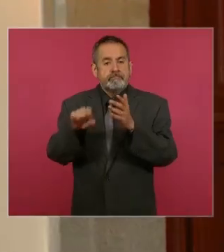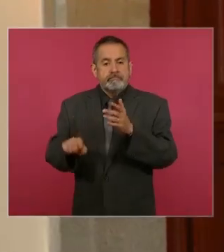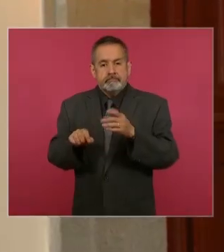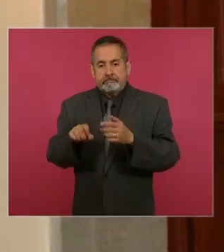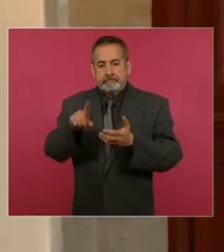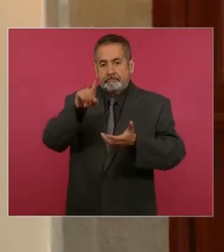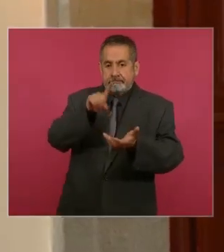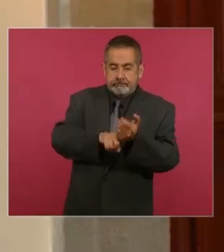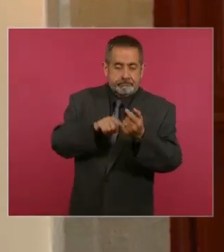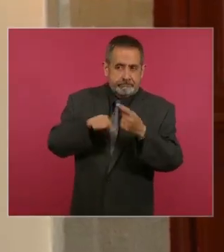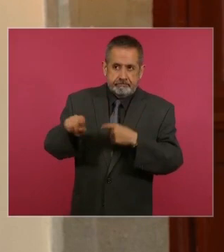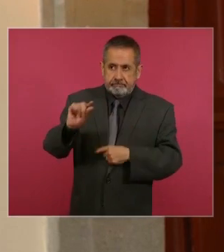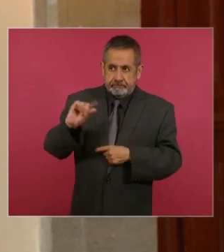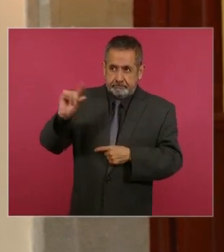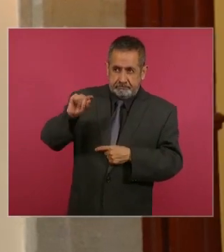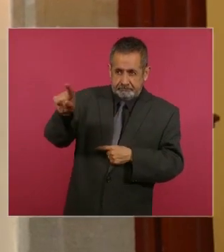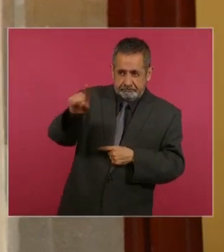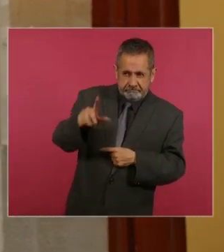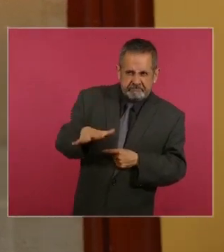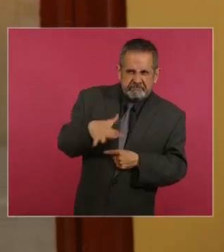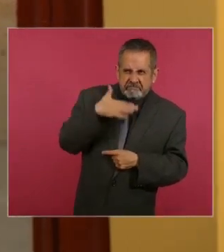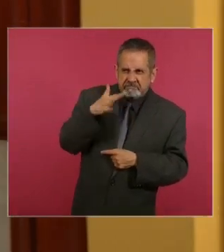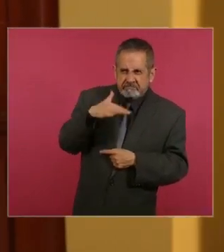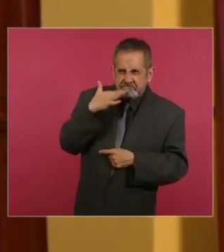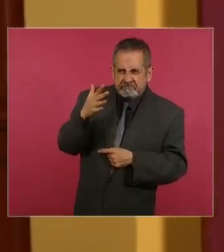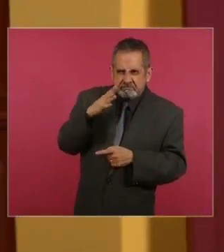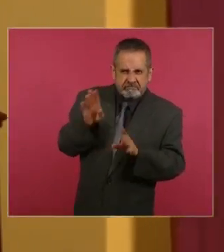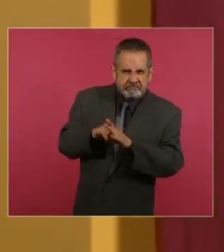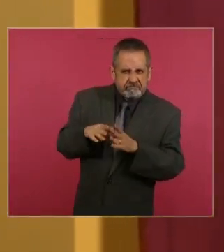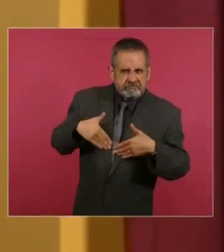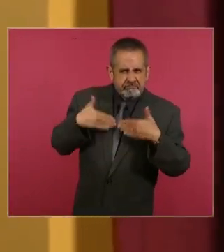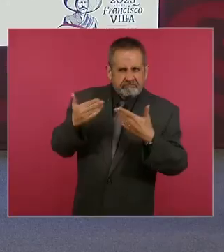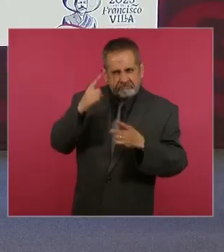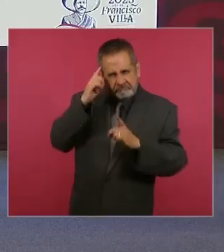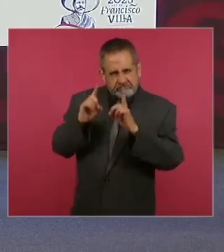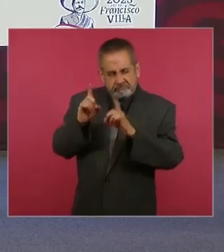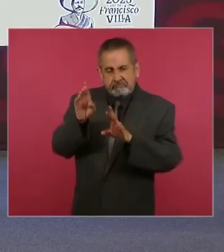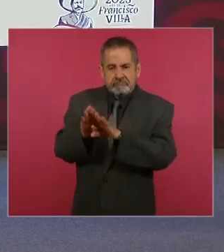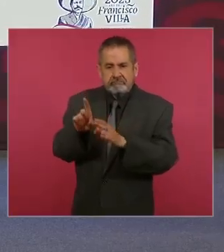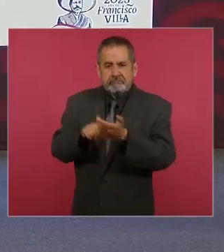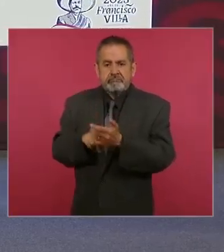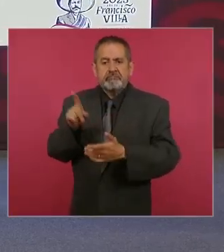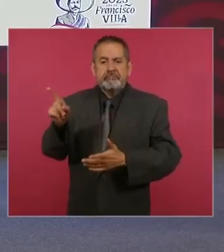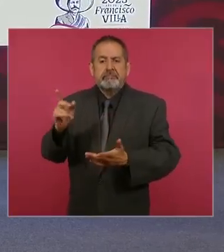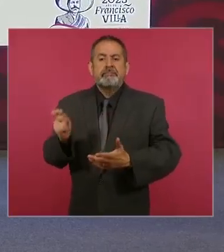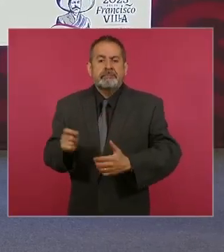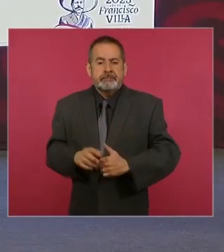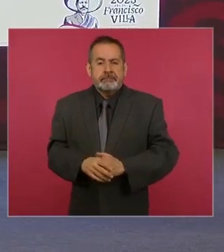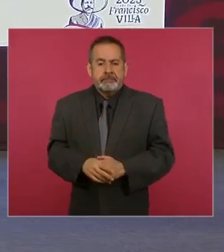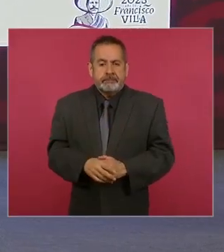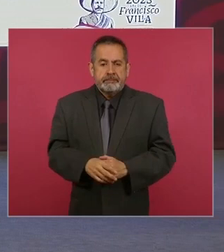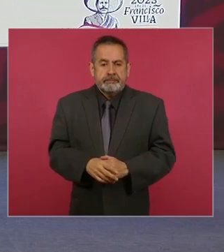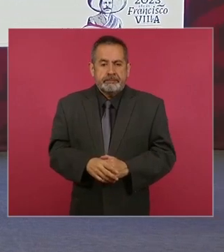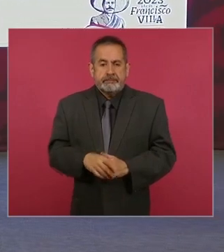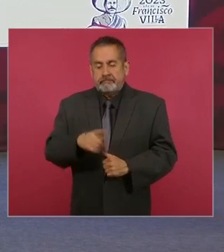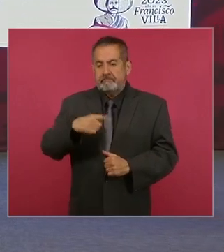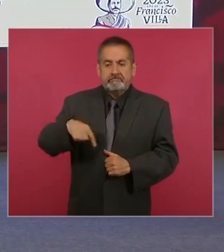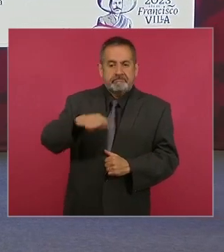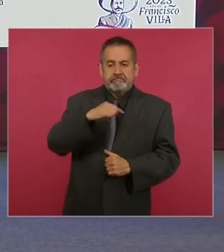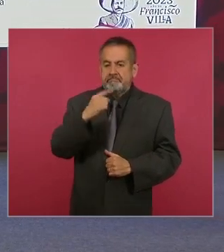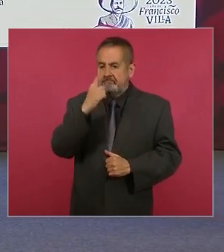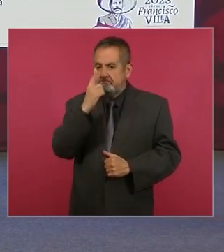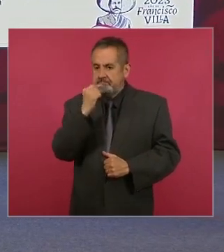de corrupción de las autoridades encargadas del orden o de la justicia, pues vemos que la Policía de